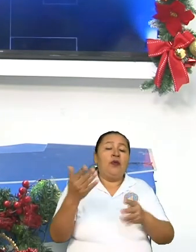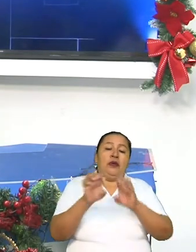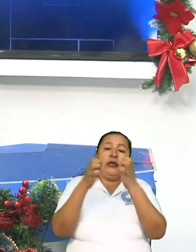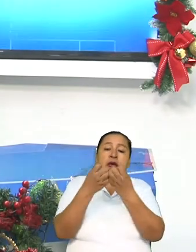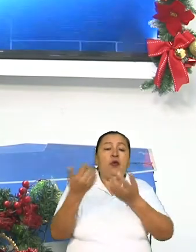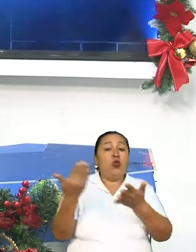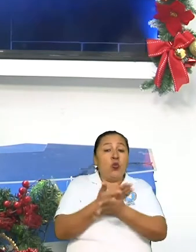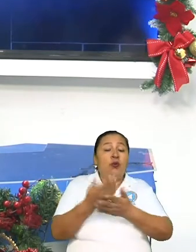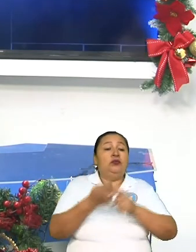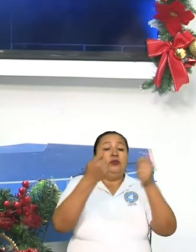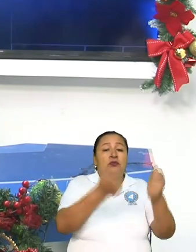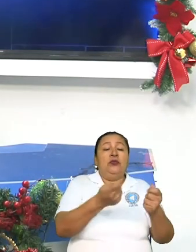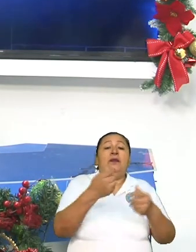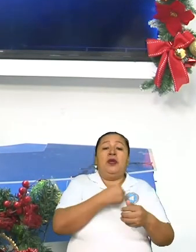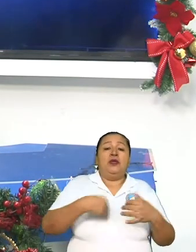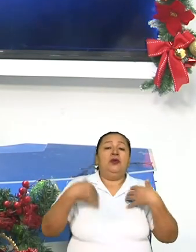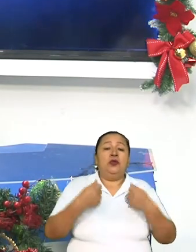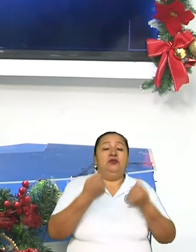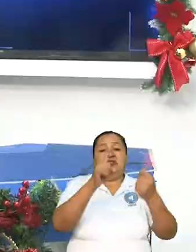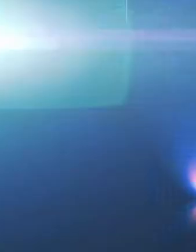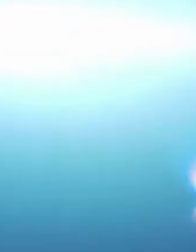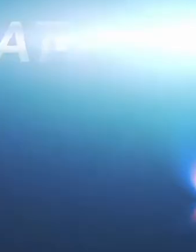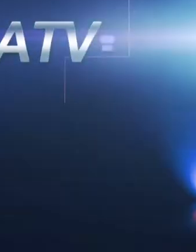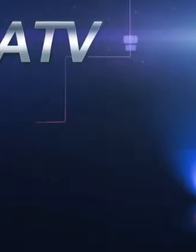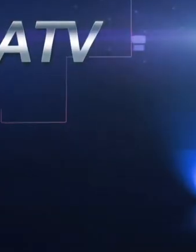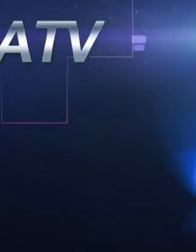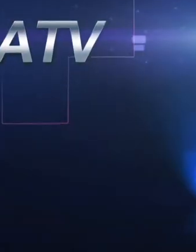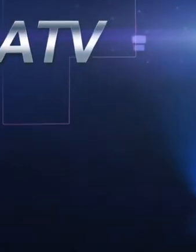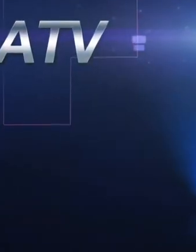cuya inversión supera los 16 millones de córdobas.